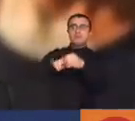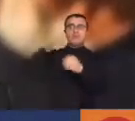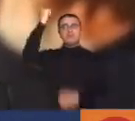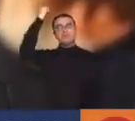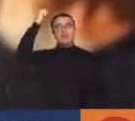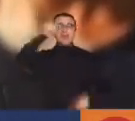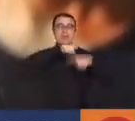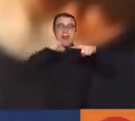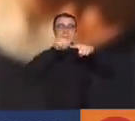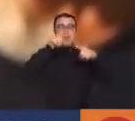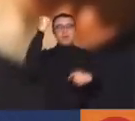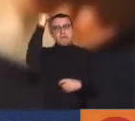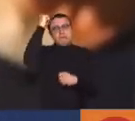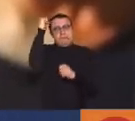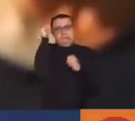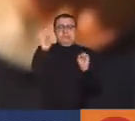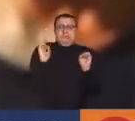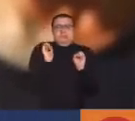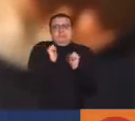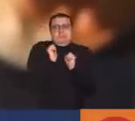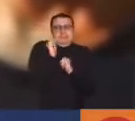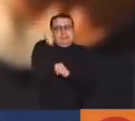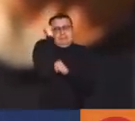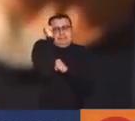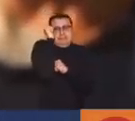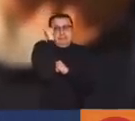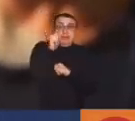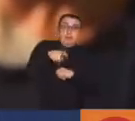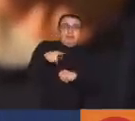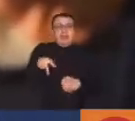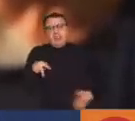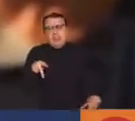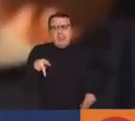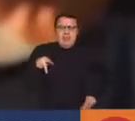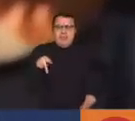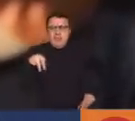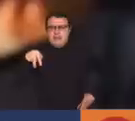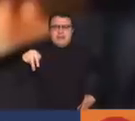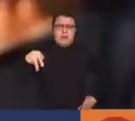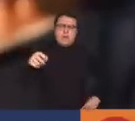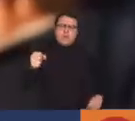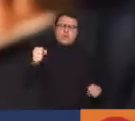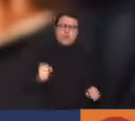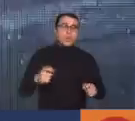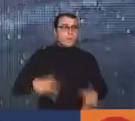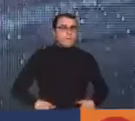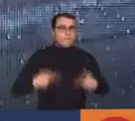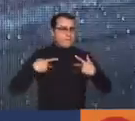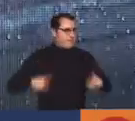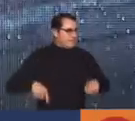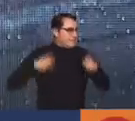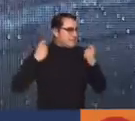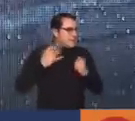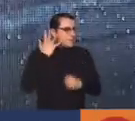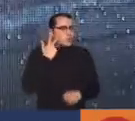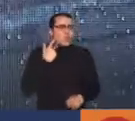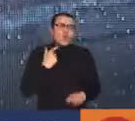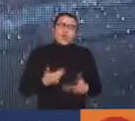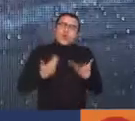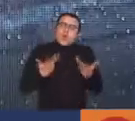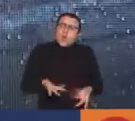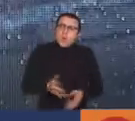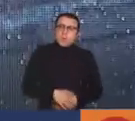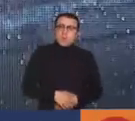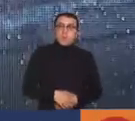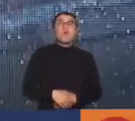que ir allá apachurrada, sino tiene que caminar, tiene que ver cómo sobrevive todos los días, porque si no,